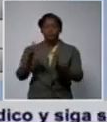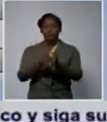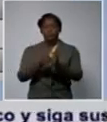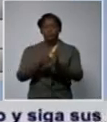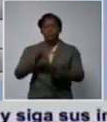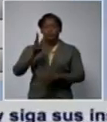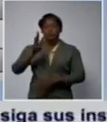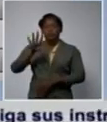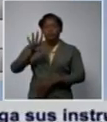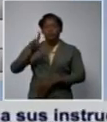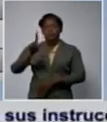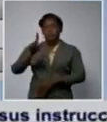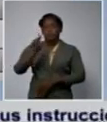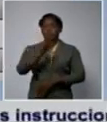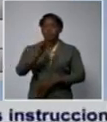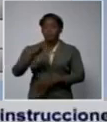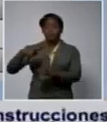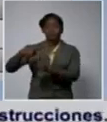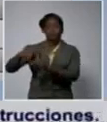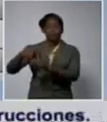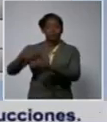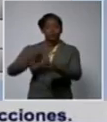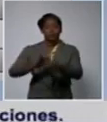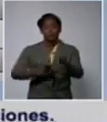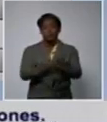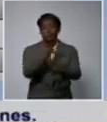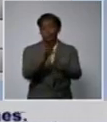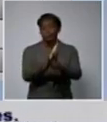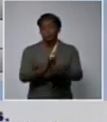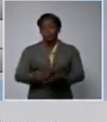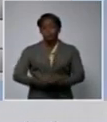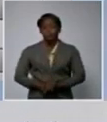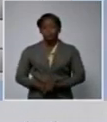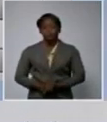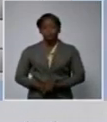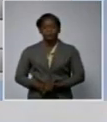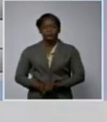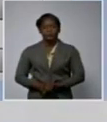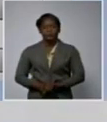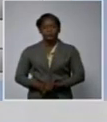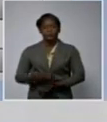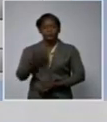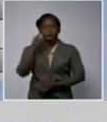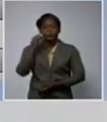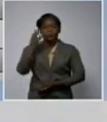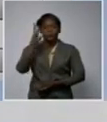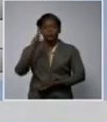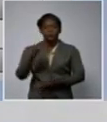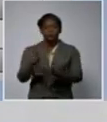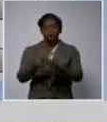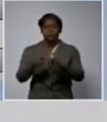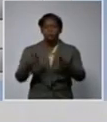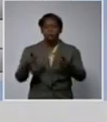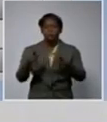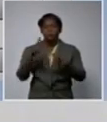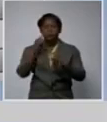54.372.351 casos confirmados y un número de activos muy elevado,